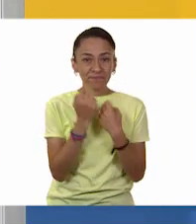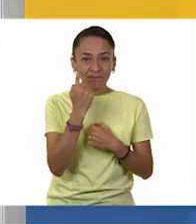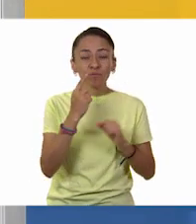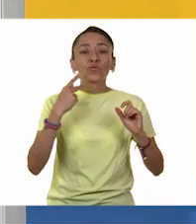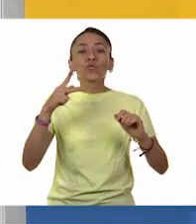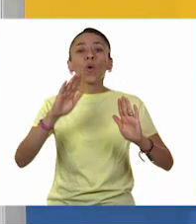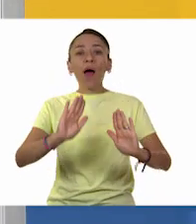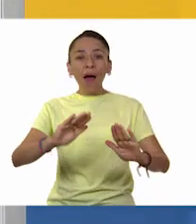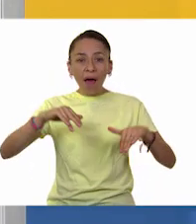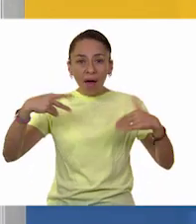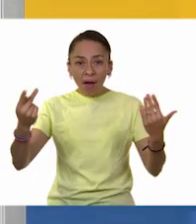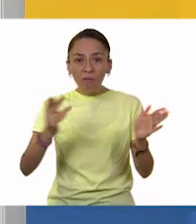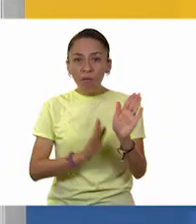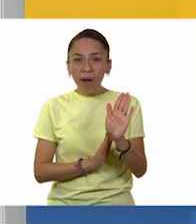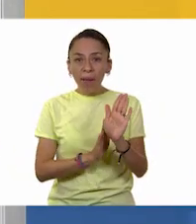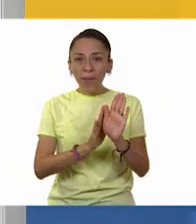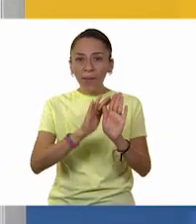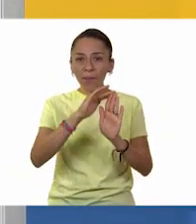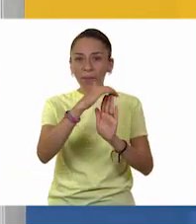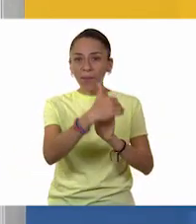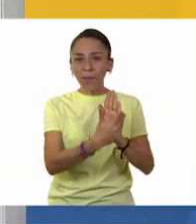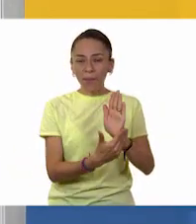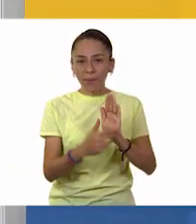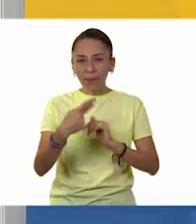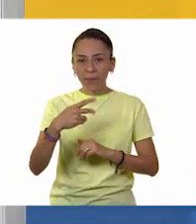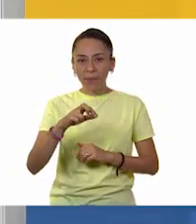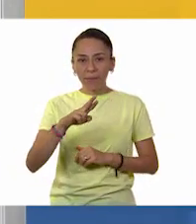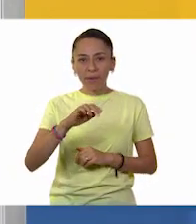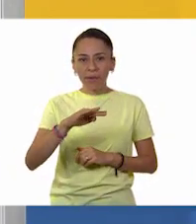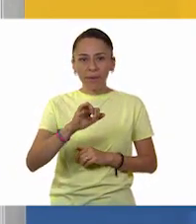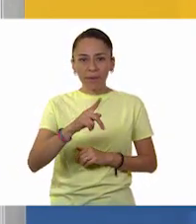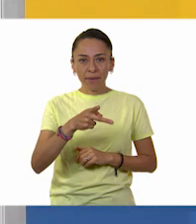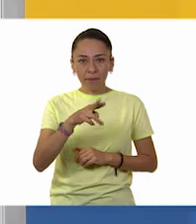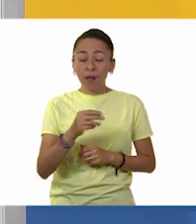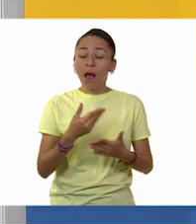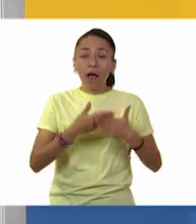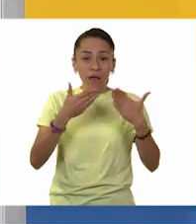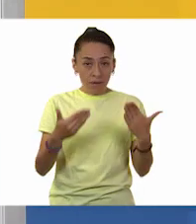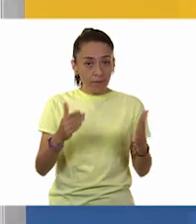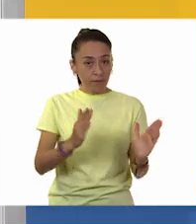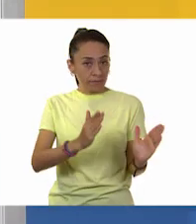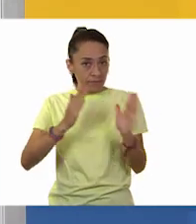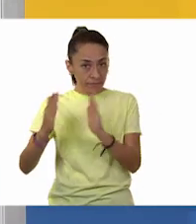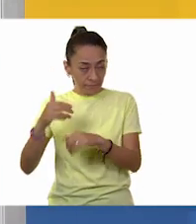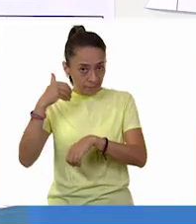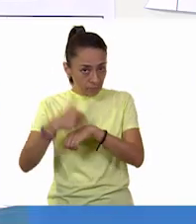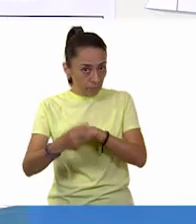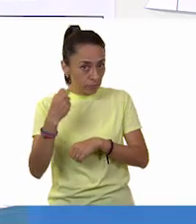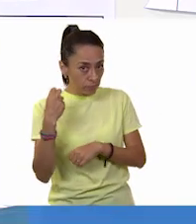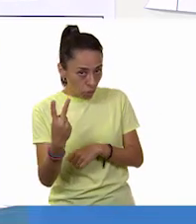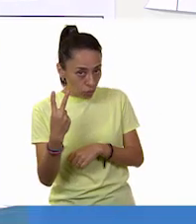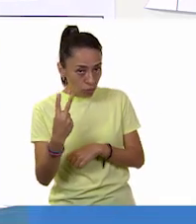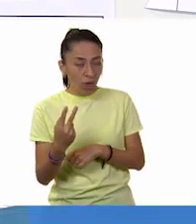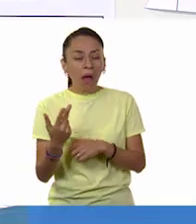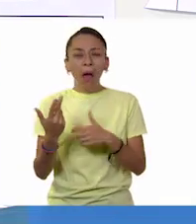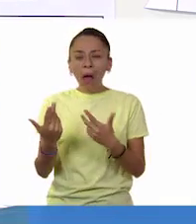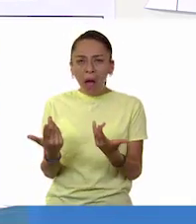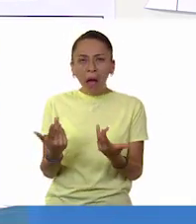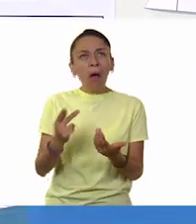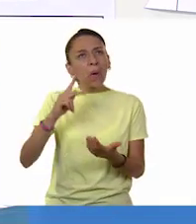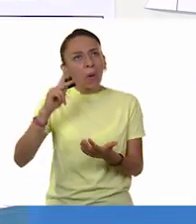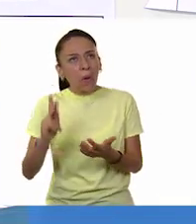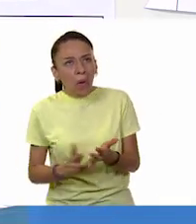Sí. Ahora vamos con el perímetro de la figura 2. Veamos que al transformar la figura, nuevamente 4 lados